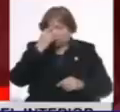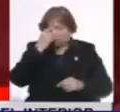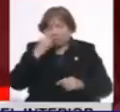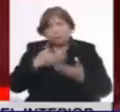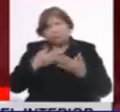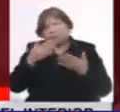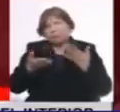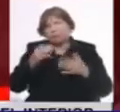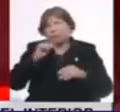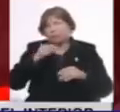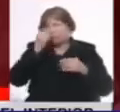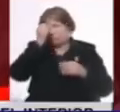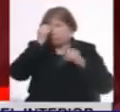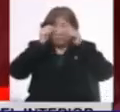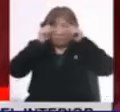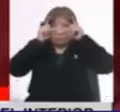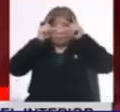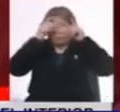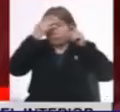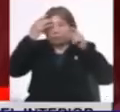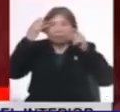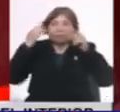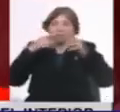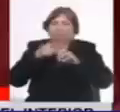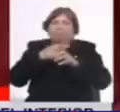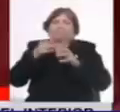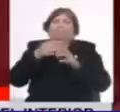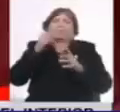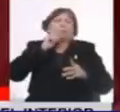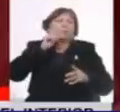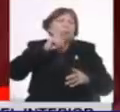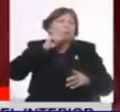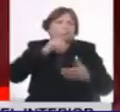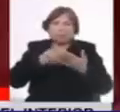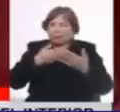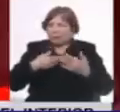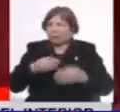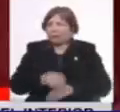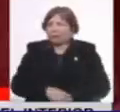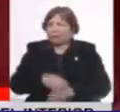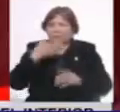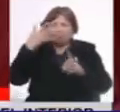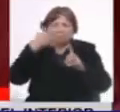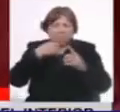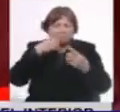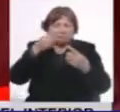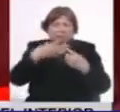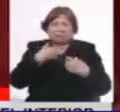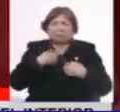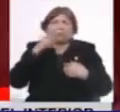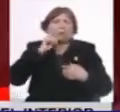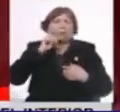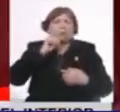que me ha sorprendido y me han calificado de mentiroso. Me ha calificado de